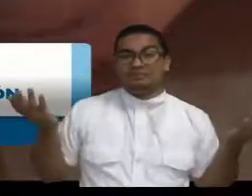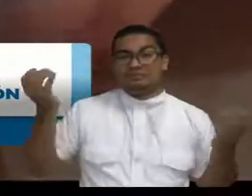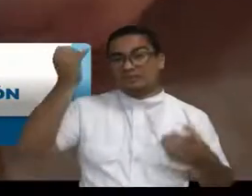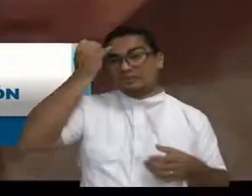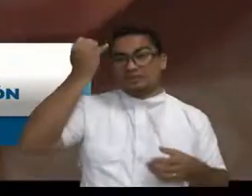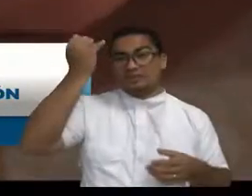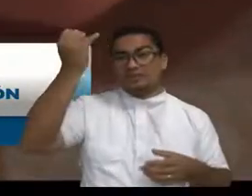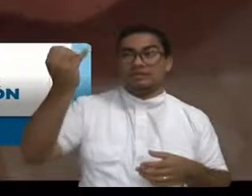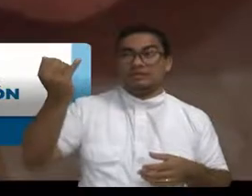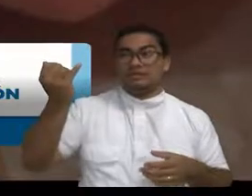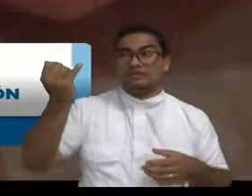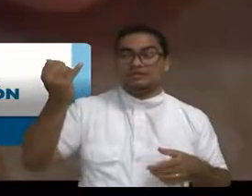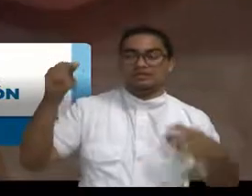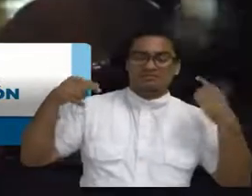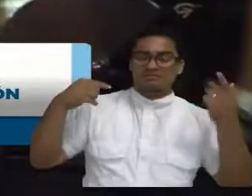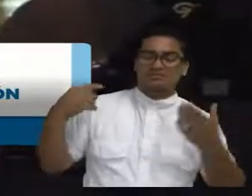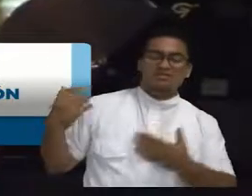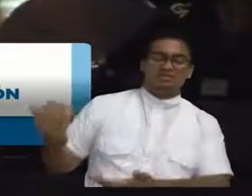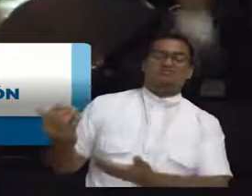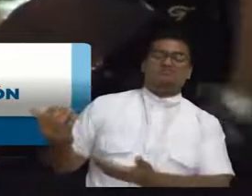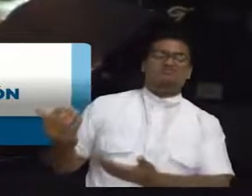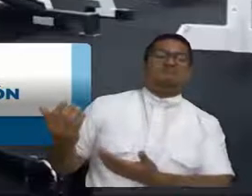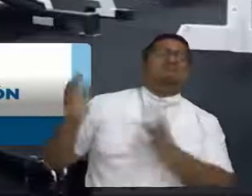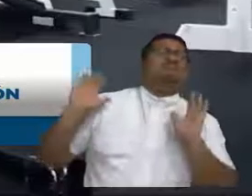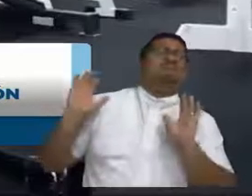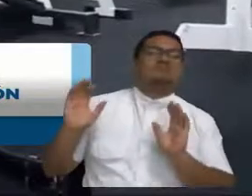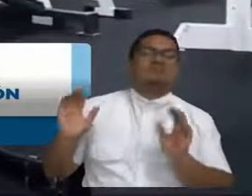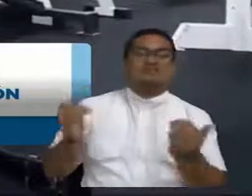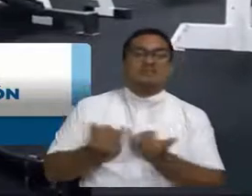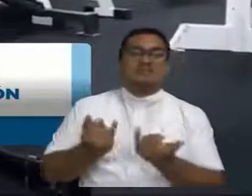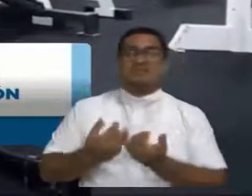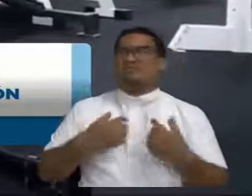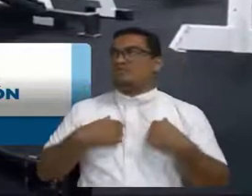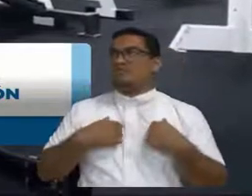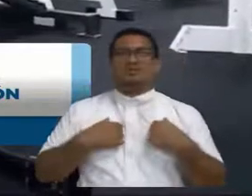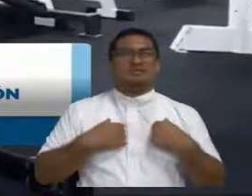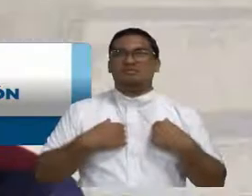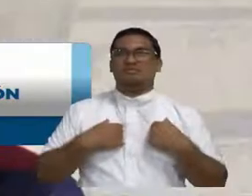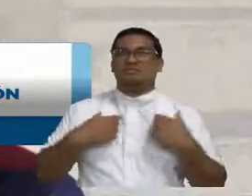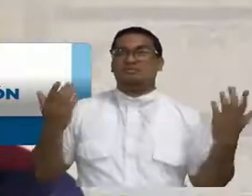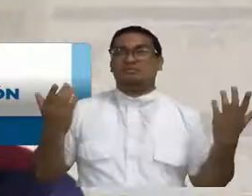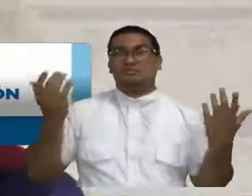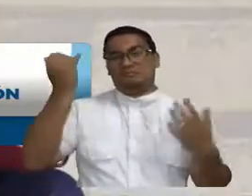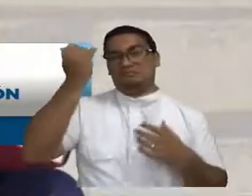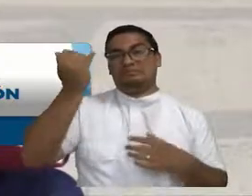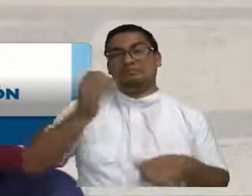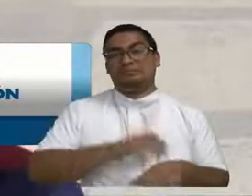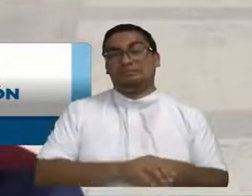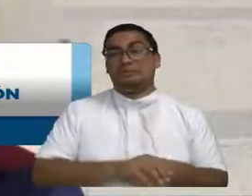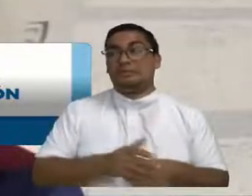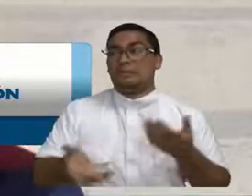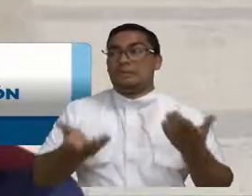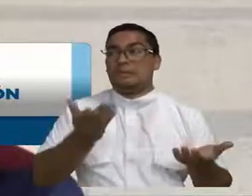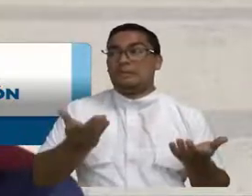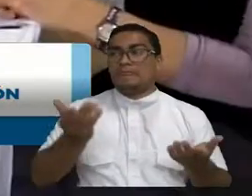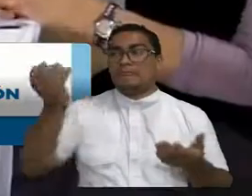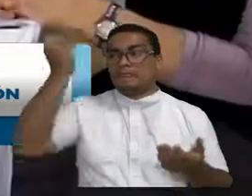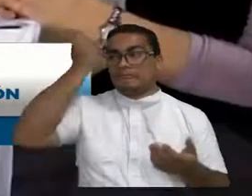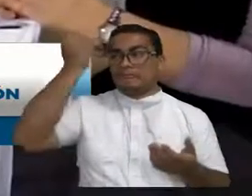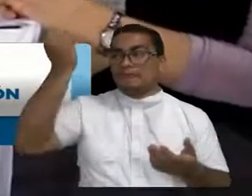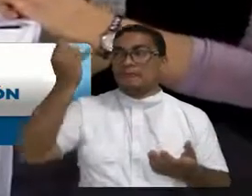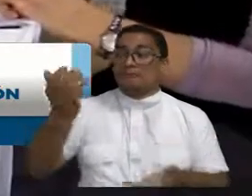ideas delirantes relacionadas al niño o ideas relacionadas a ella misma. Por ejemplo, ideas de que el niño tiene